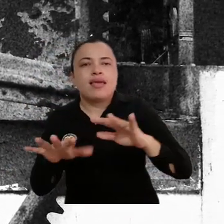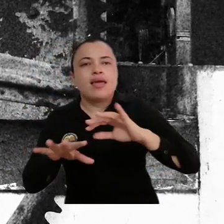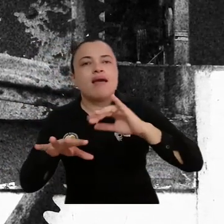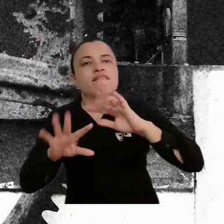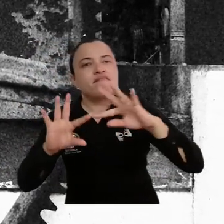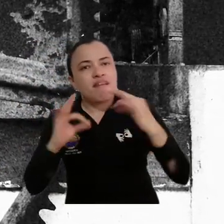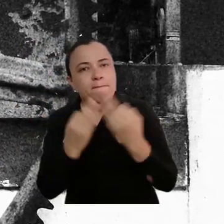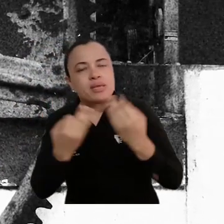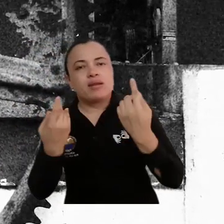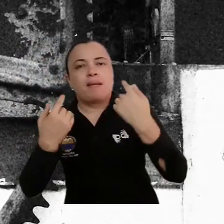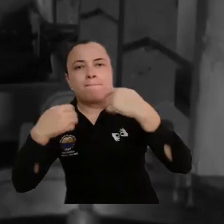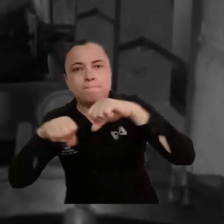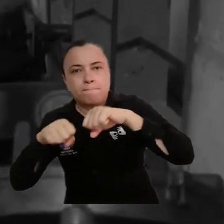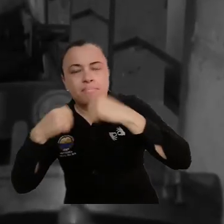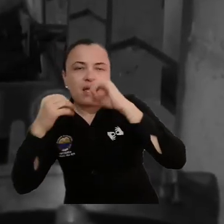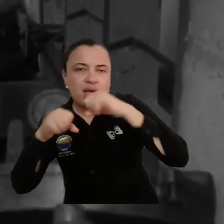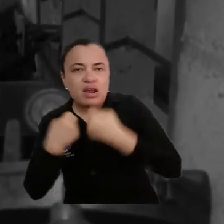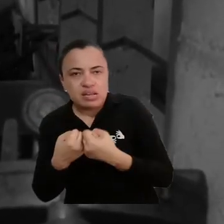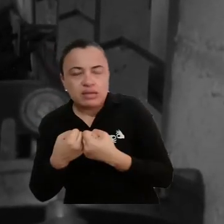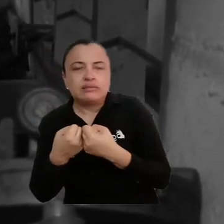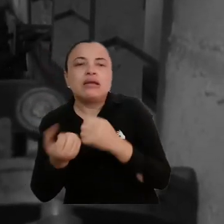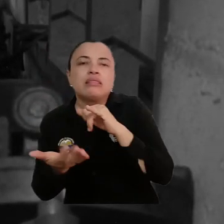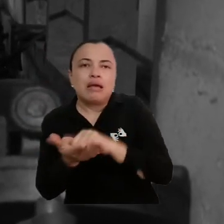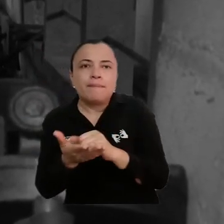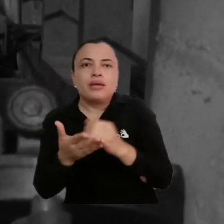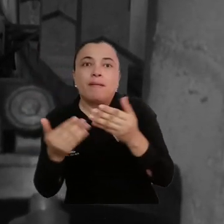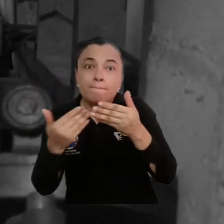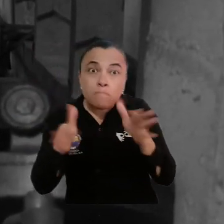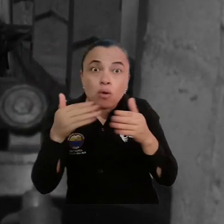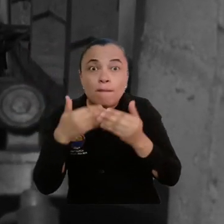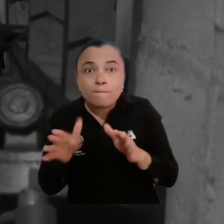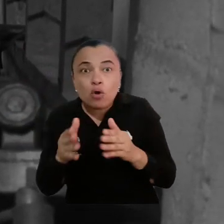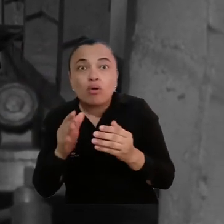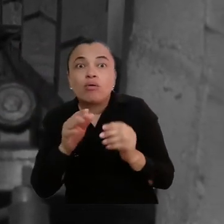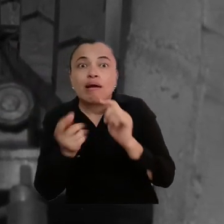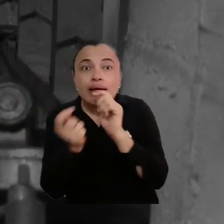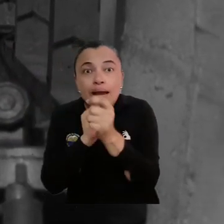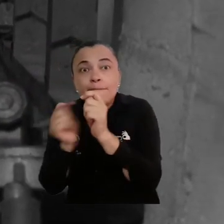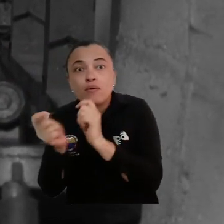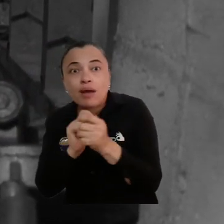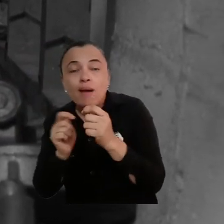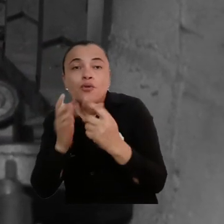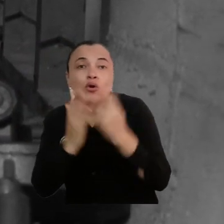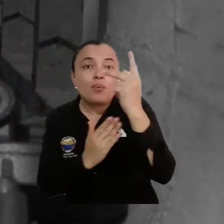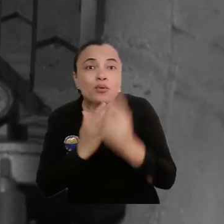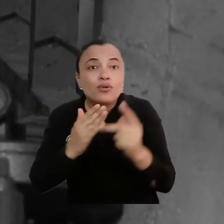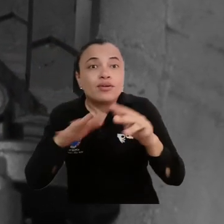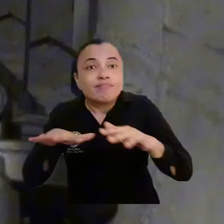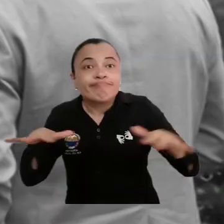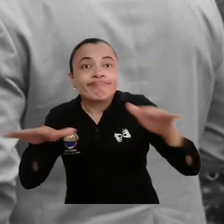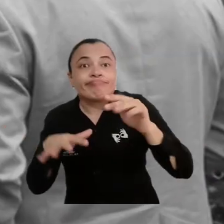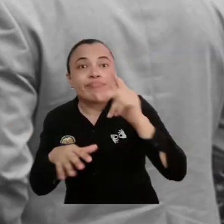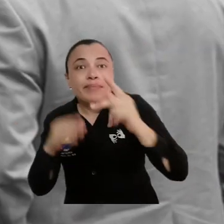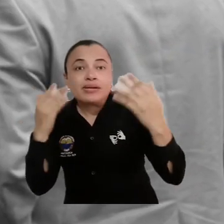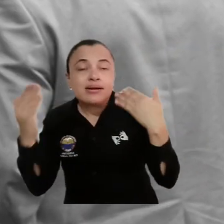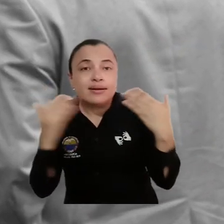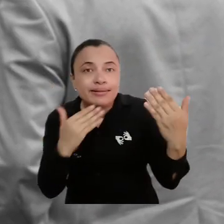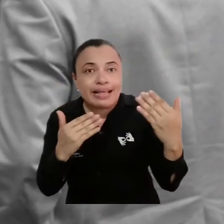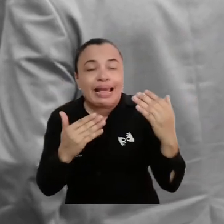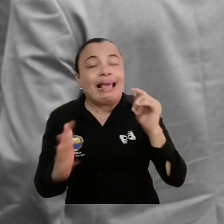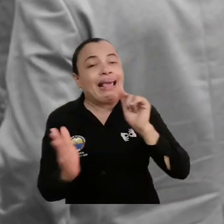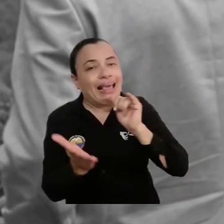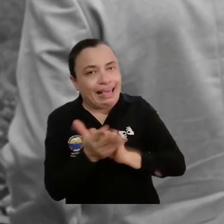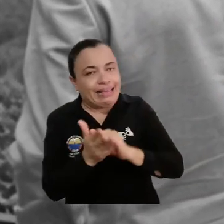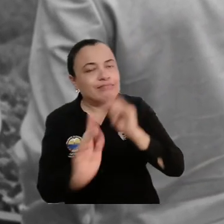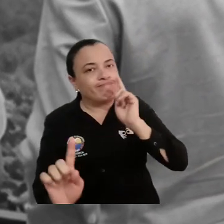alianzas familiares y una limitada apertura hacia reformas productivas o proyectos de bienestar para la población campesina. En ese